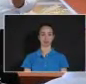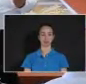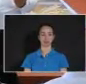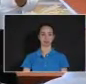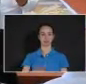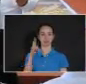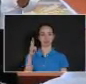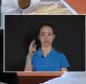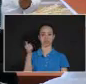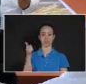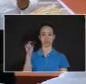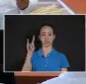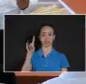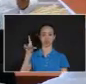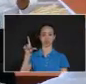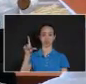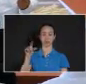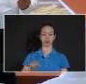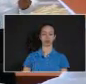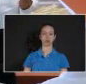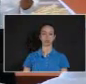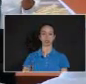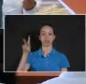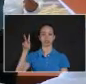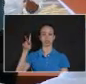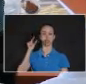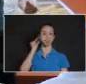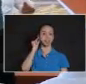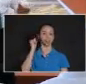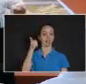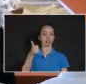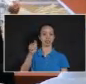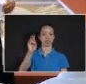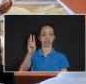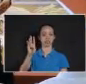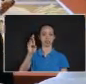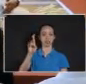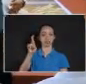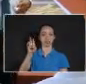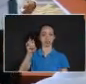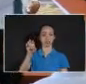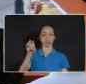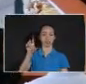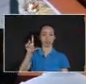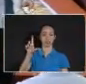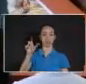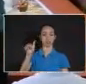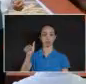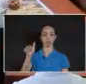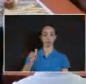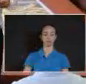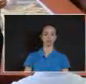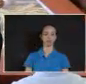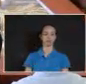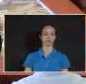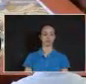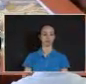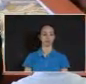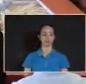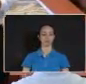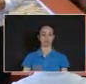Raúl Cojolún y Gabriela García. Gloria a Dios.